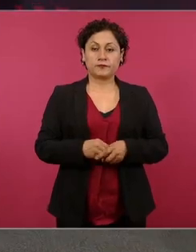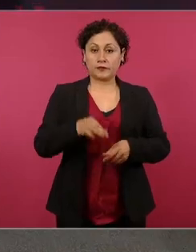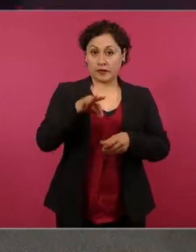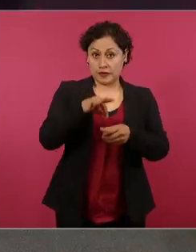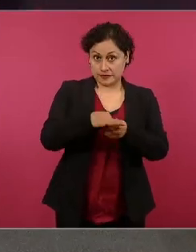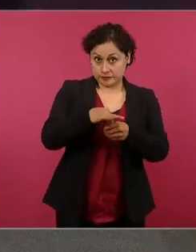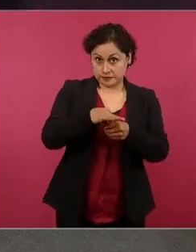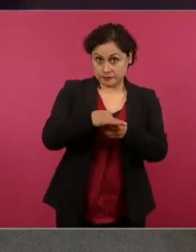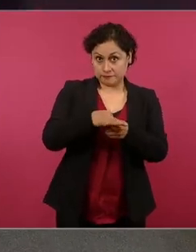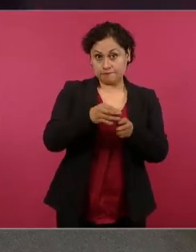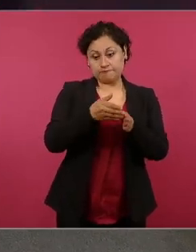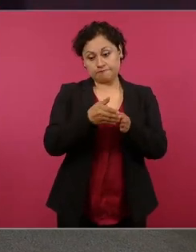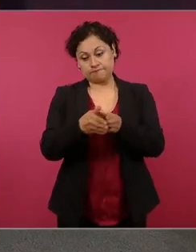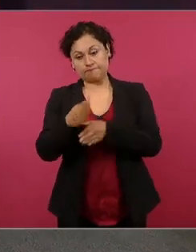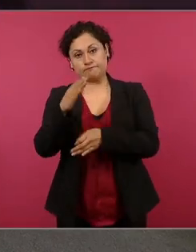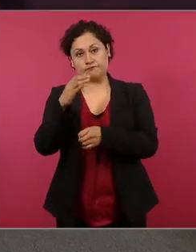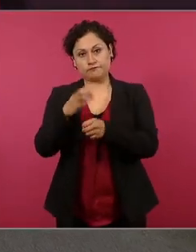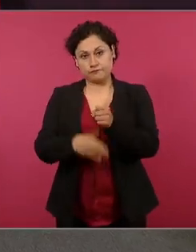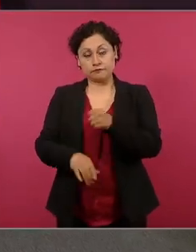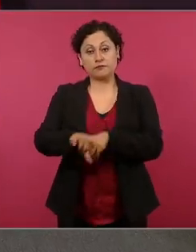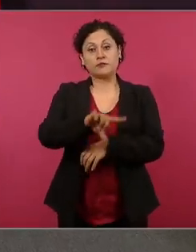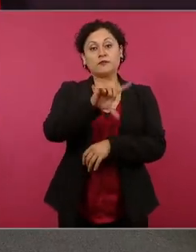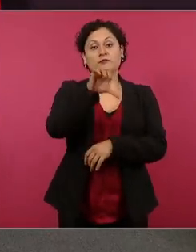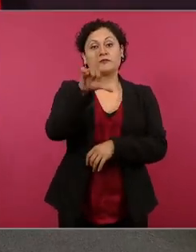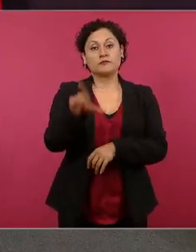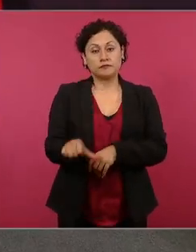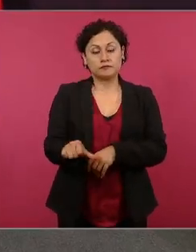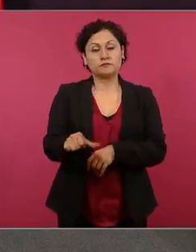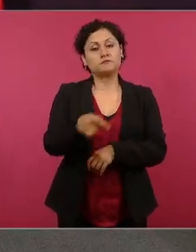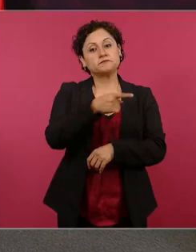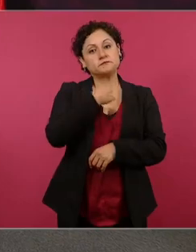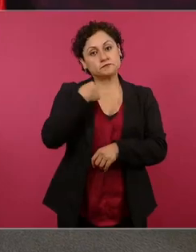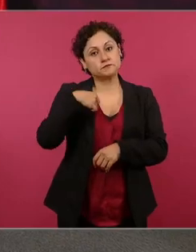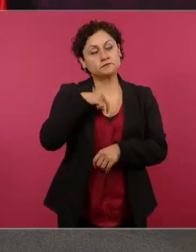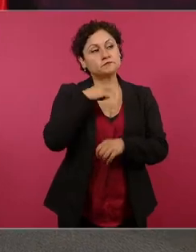para que conozcan